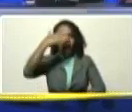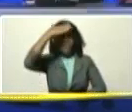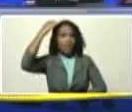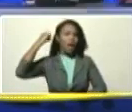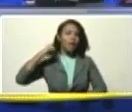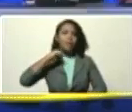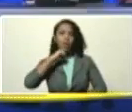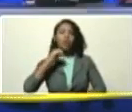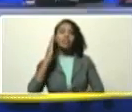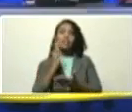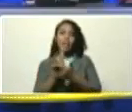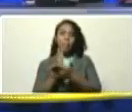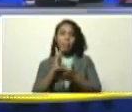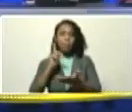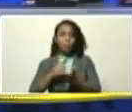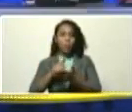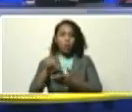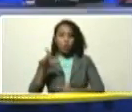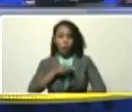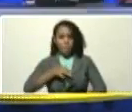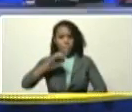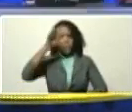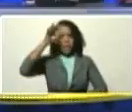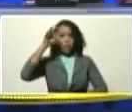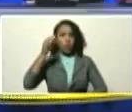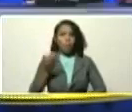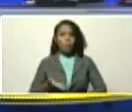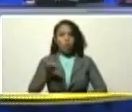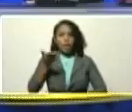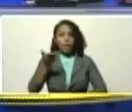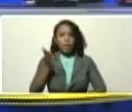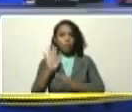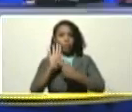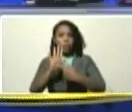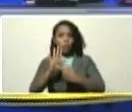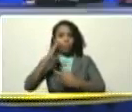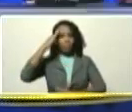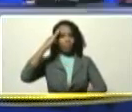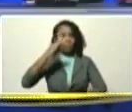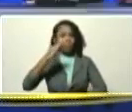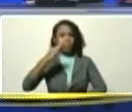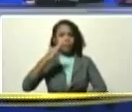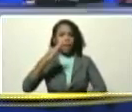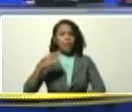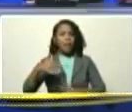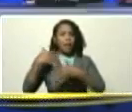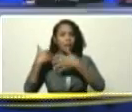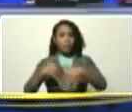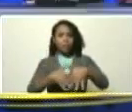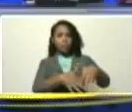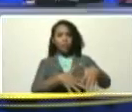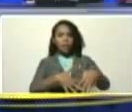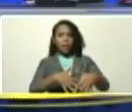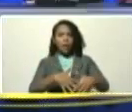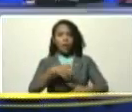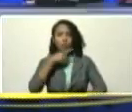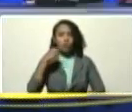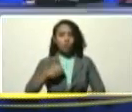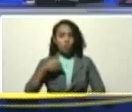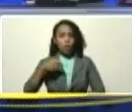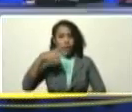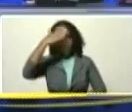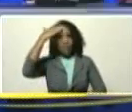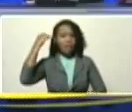Miranda. Siempre tiene que estar su espíritu inmortal. Coronel del ejército ruso, Francisco de Miranda.